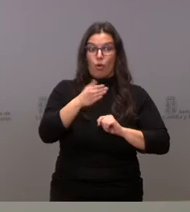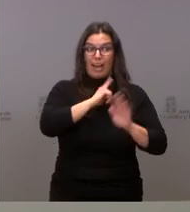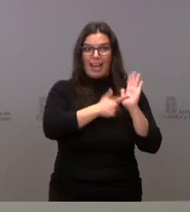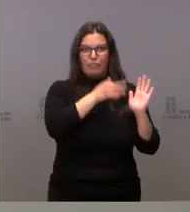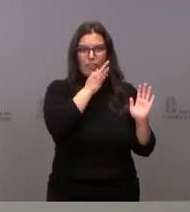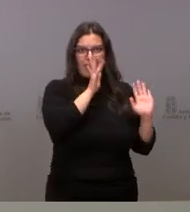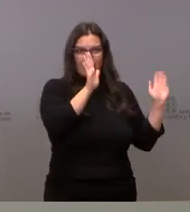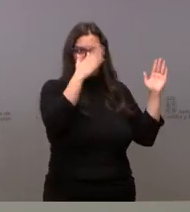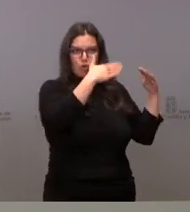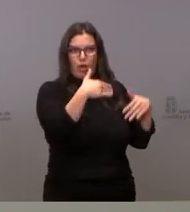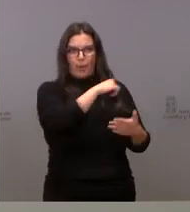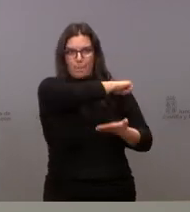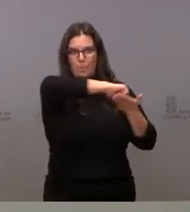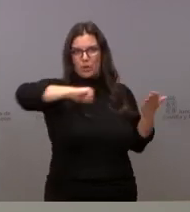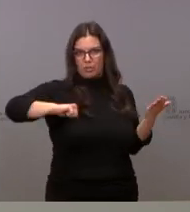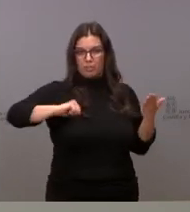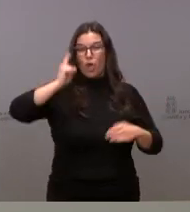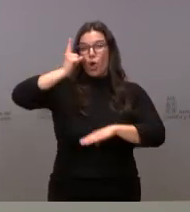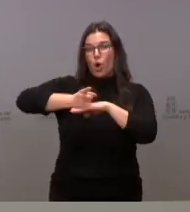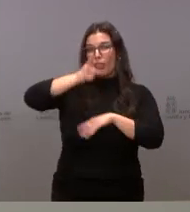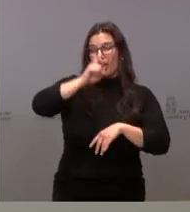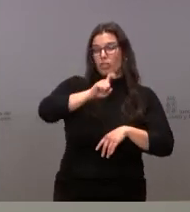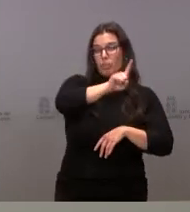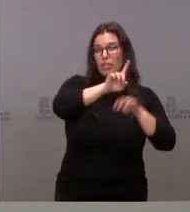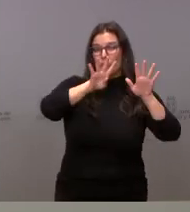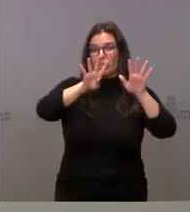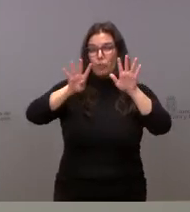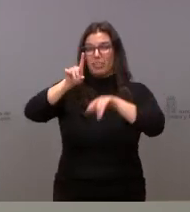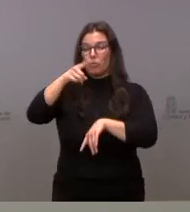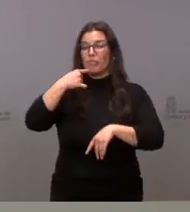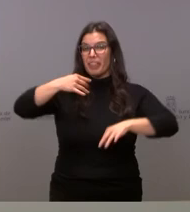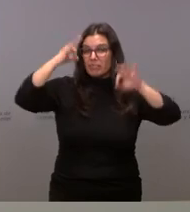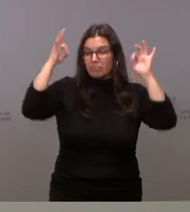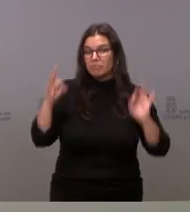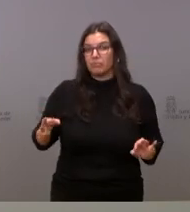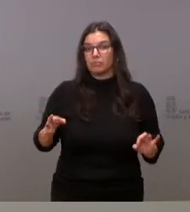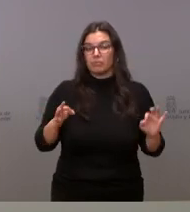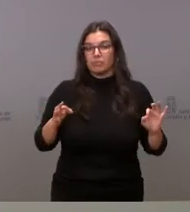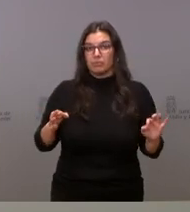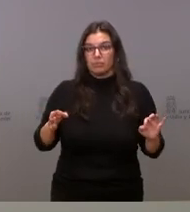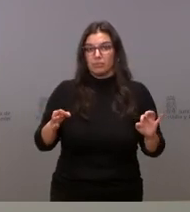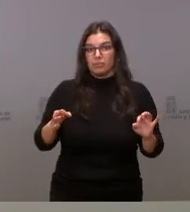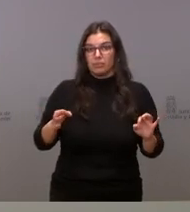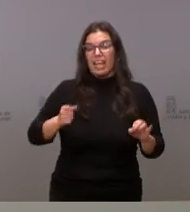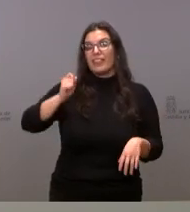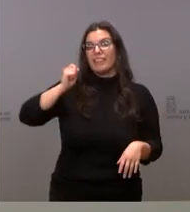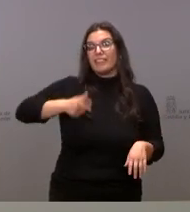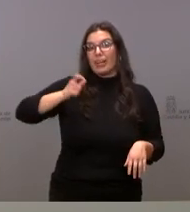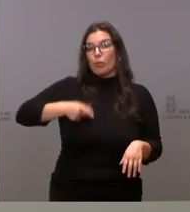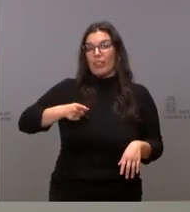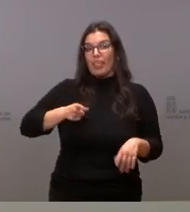hay una orden del año 1991 que dice exactamente cuál debe ser la frecuentación mínima